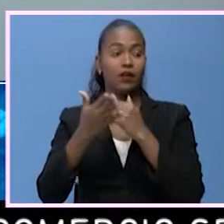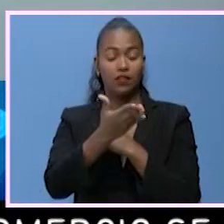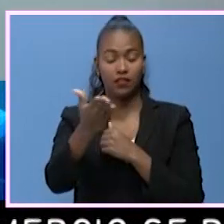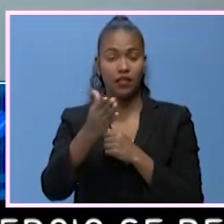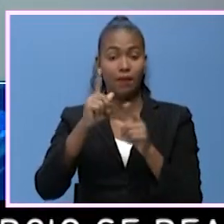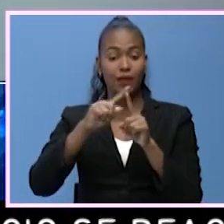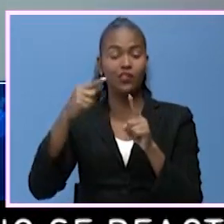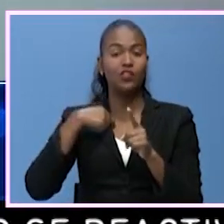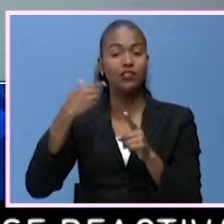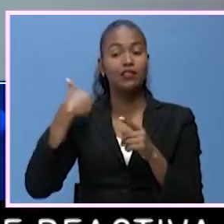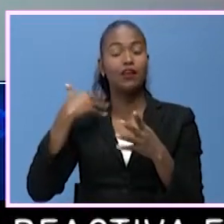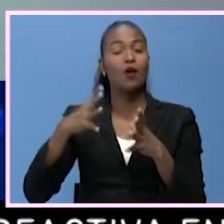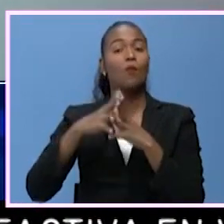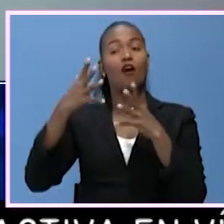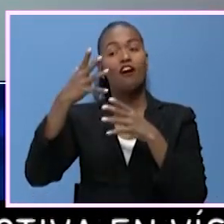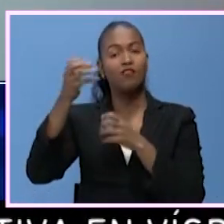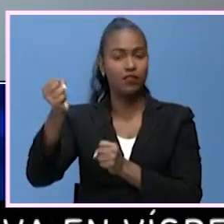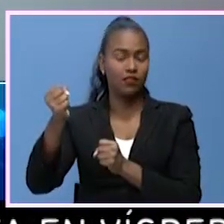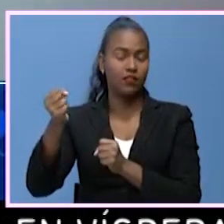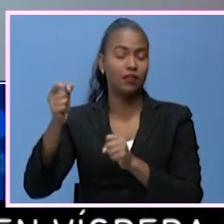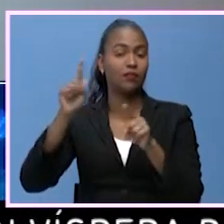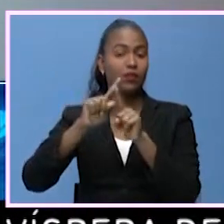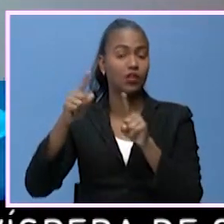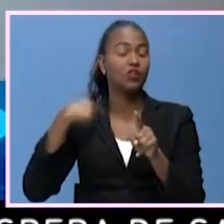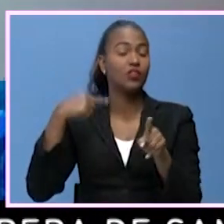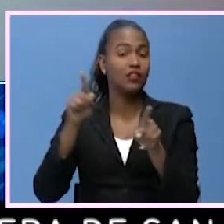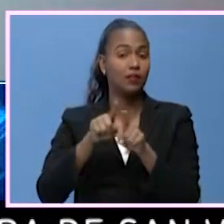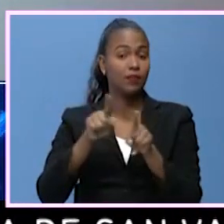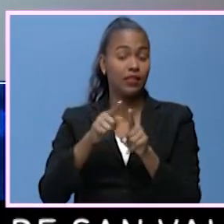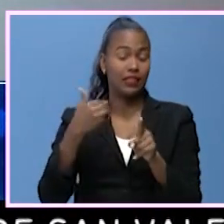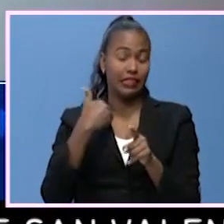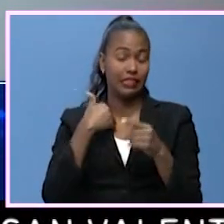fe. Entonces, nosotros también teníamos